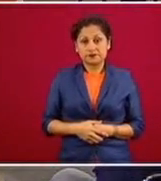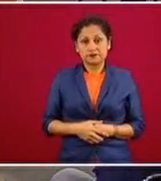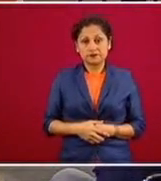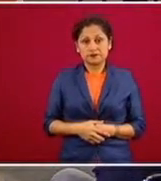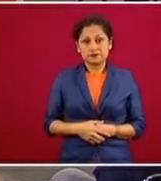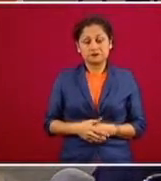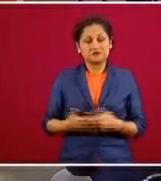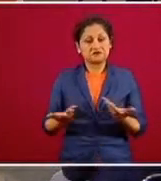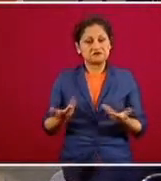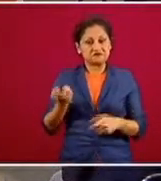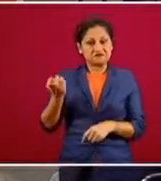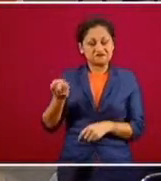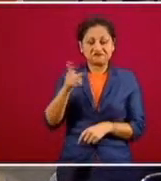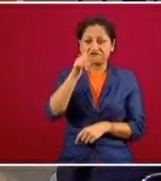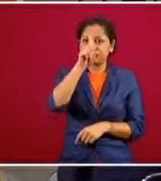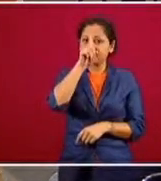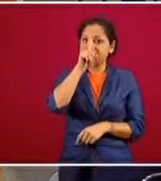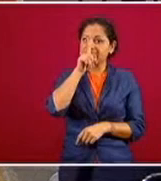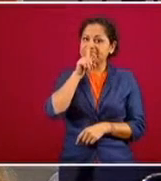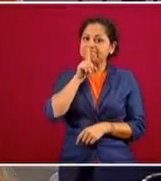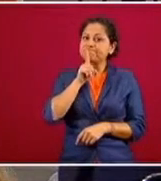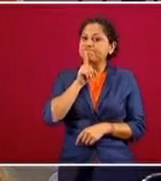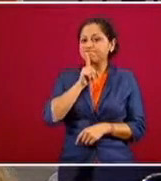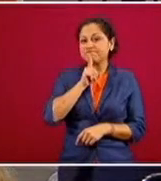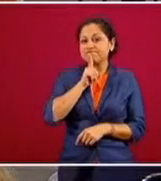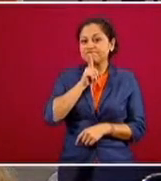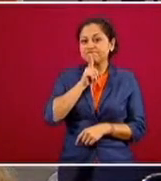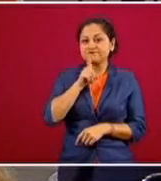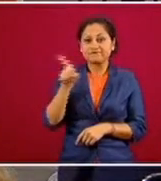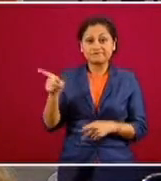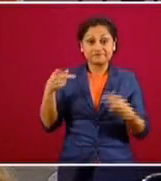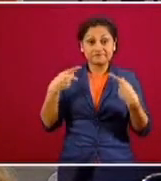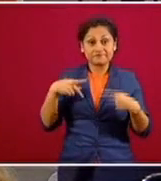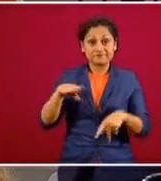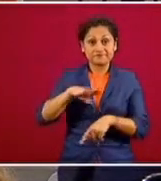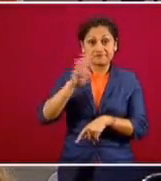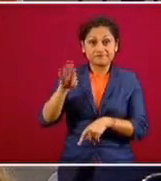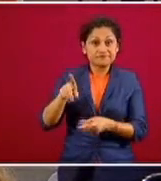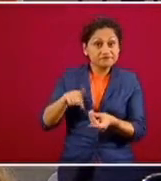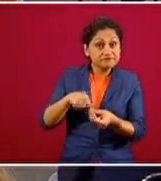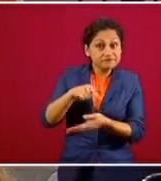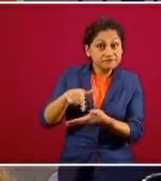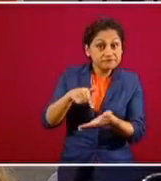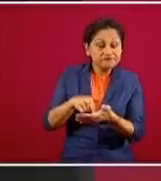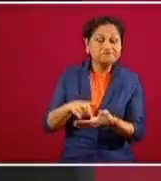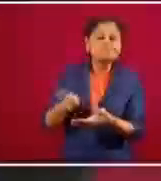De todas maneras, no va a haber censura